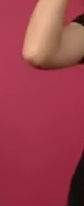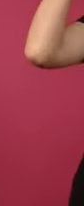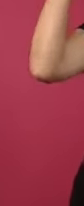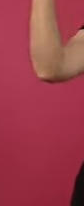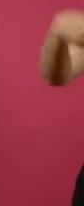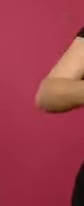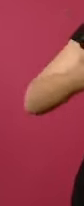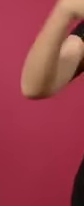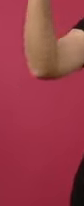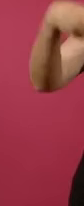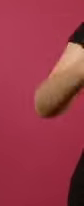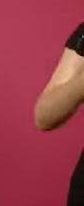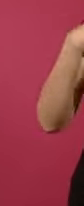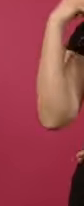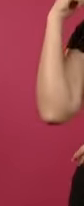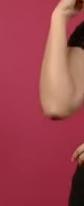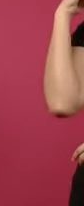no es fácil